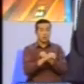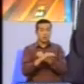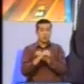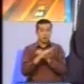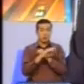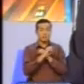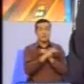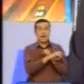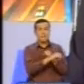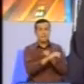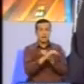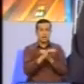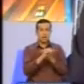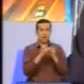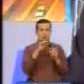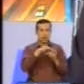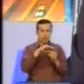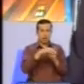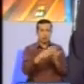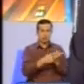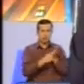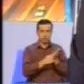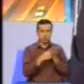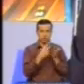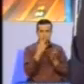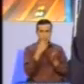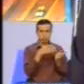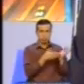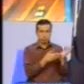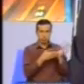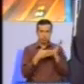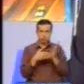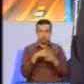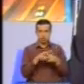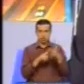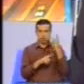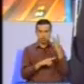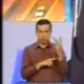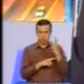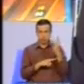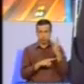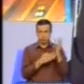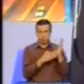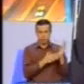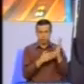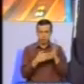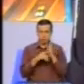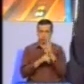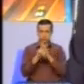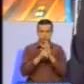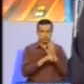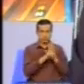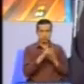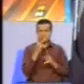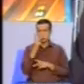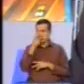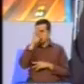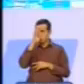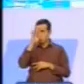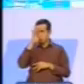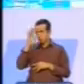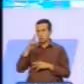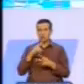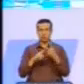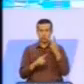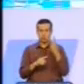que se está discutiendo, lo que se está debatiendo son dos modelos de desarrollo y fundamentalmente entonces estamos frente a dos ideologías?